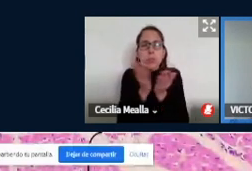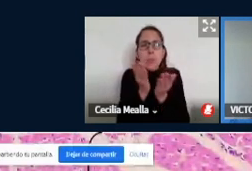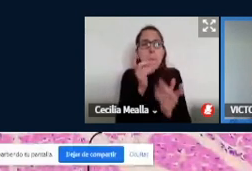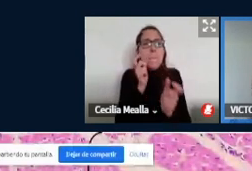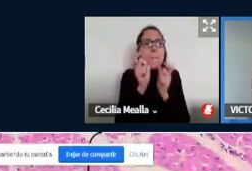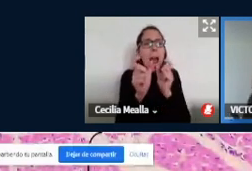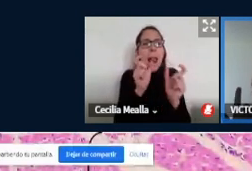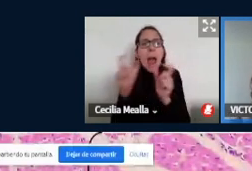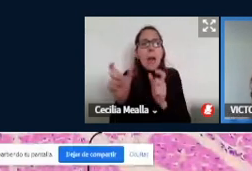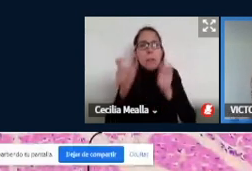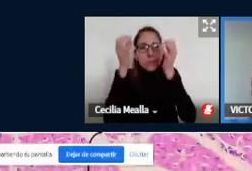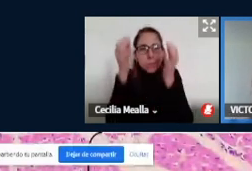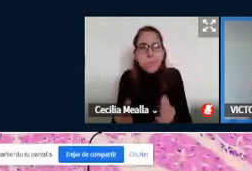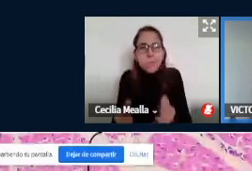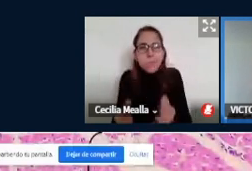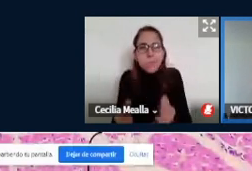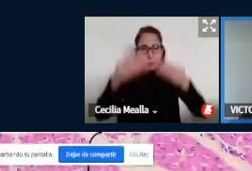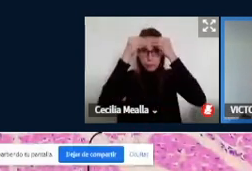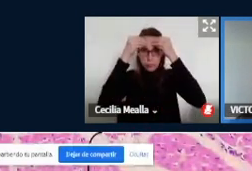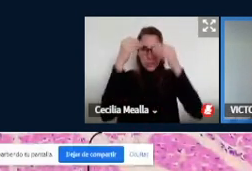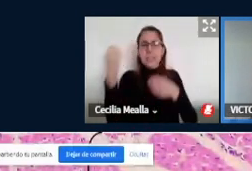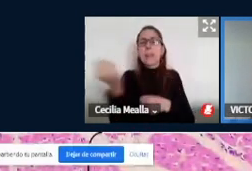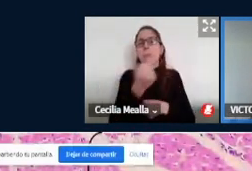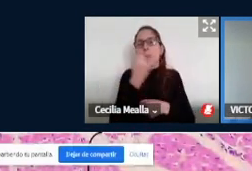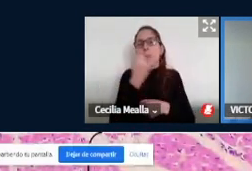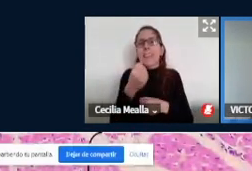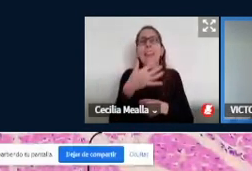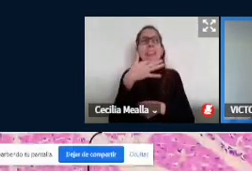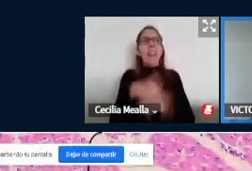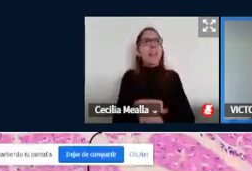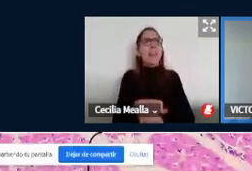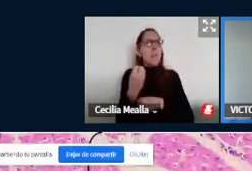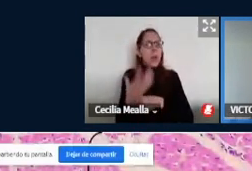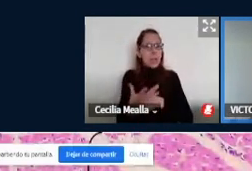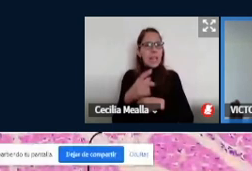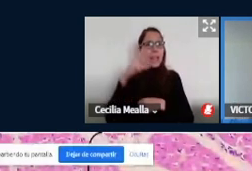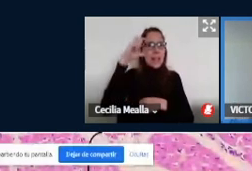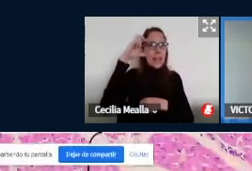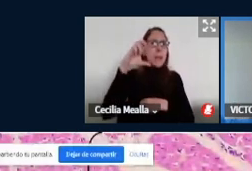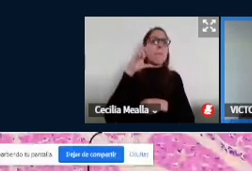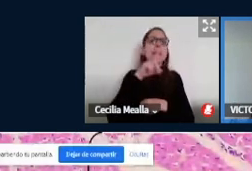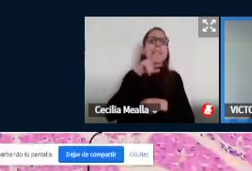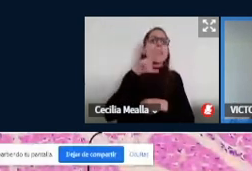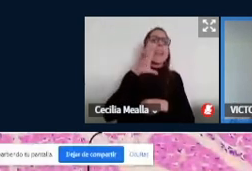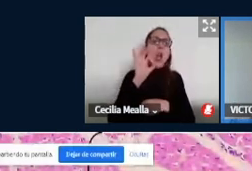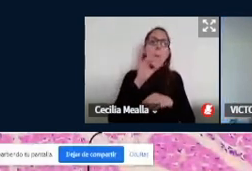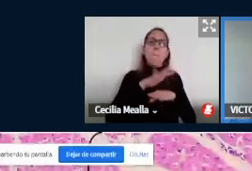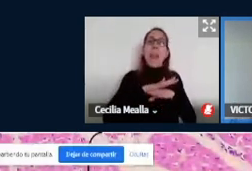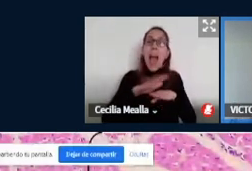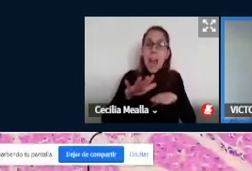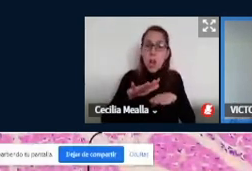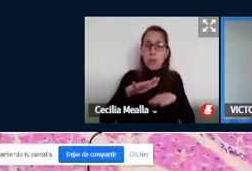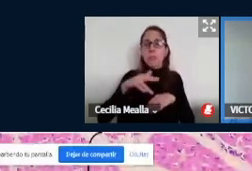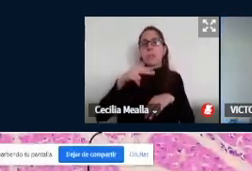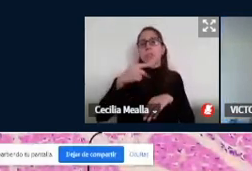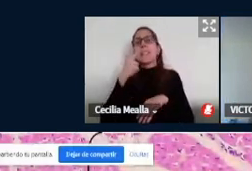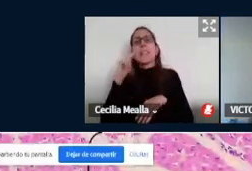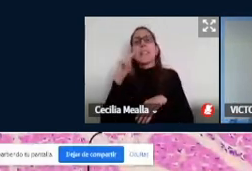completamente o a razonar en realidad por qué decimos que es un epitelio plano simple,